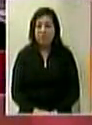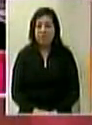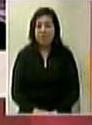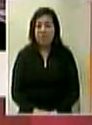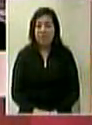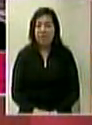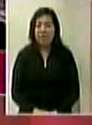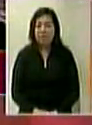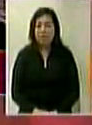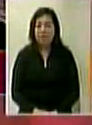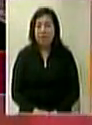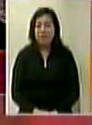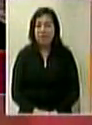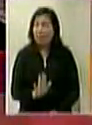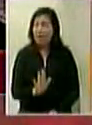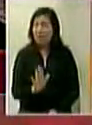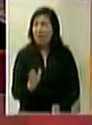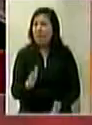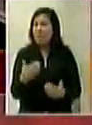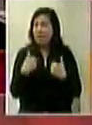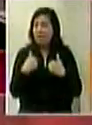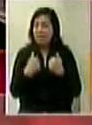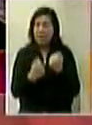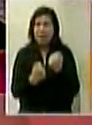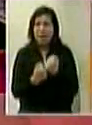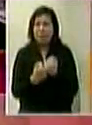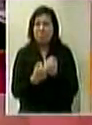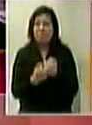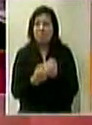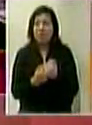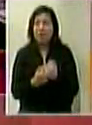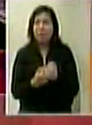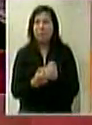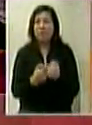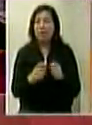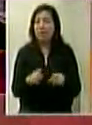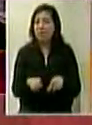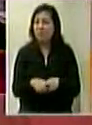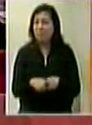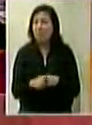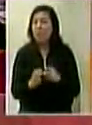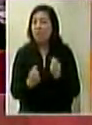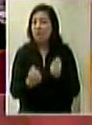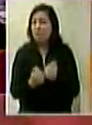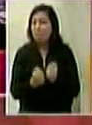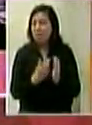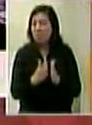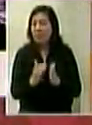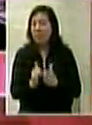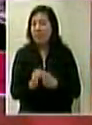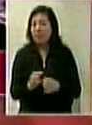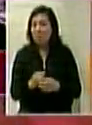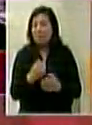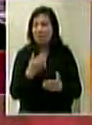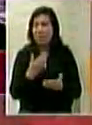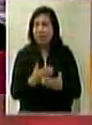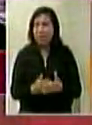a nuestro jefe del INPE. Ellos tienen el respaldo de su bancada y obviamente también el respaldo a las medidas que están tomando. Gracias, presidente.